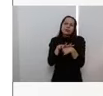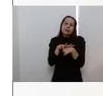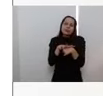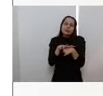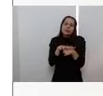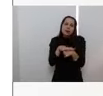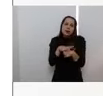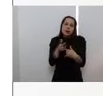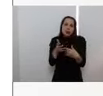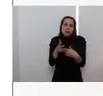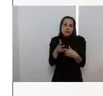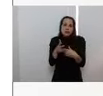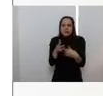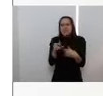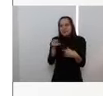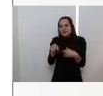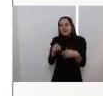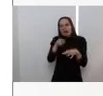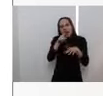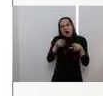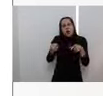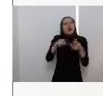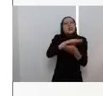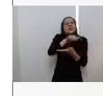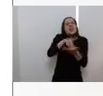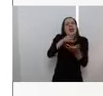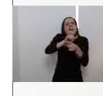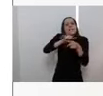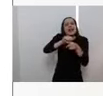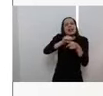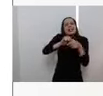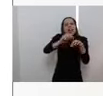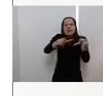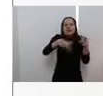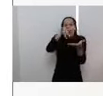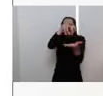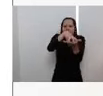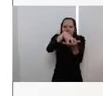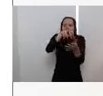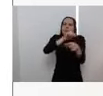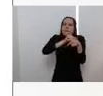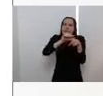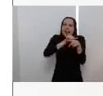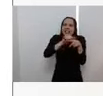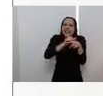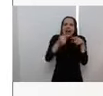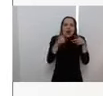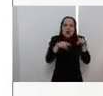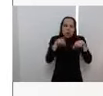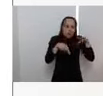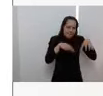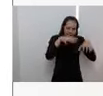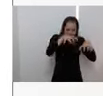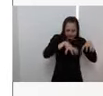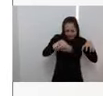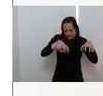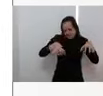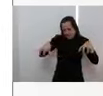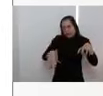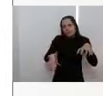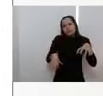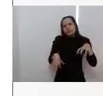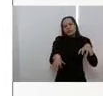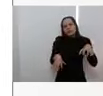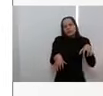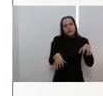tanto por solicitudes de estos centros de práctica de nuestros convenios han realizado en algunos momentos